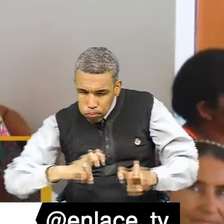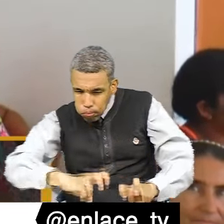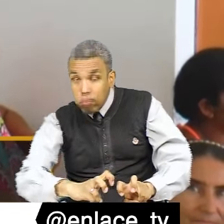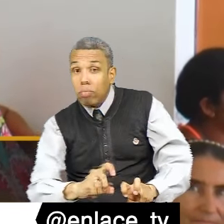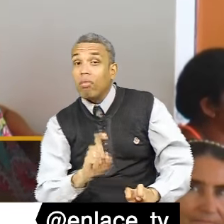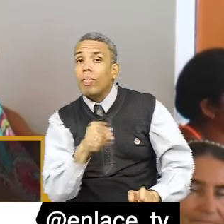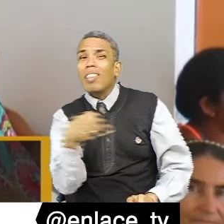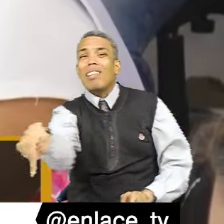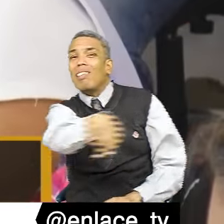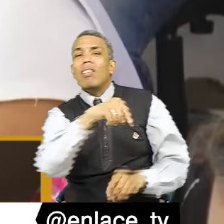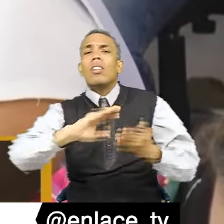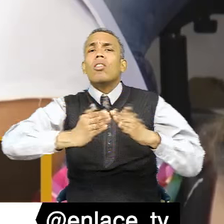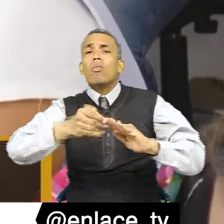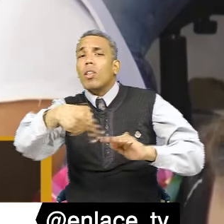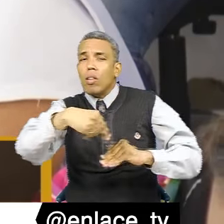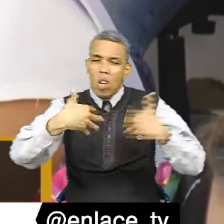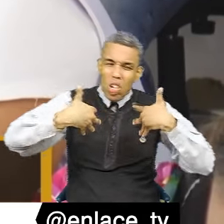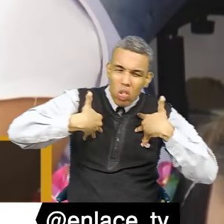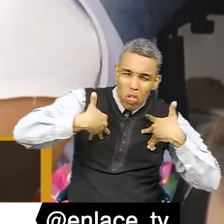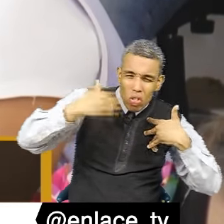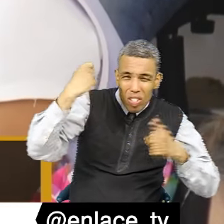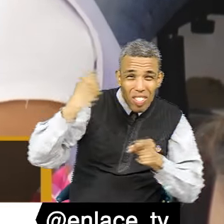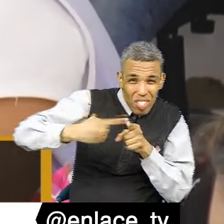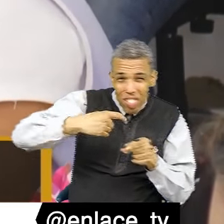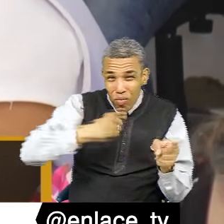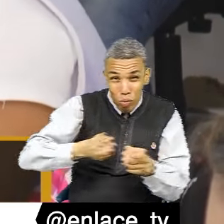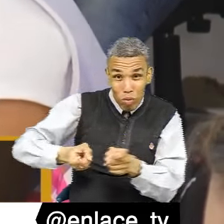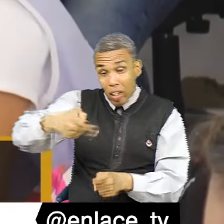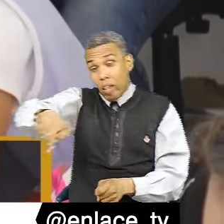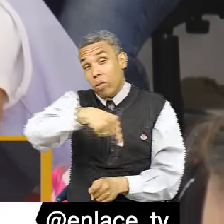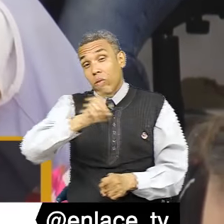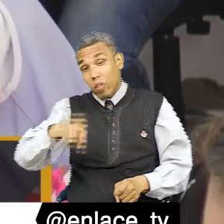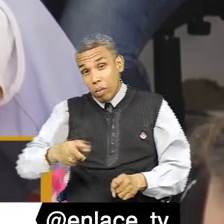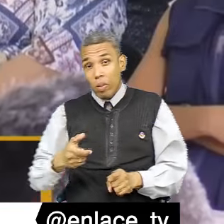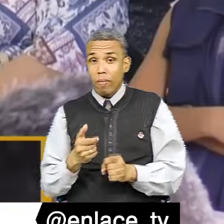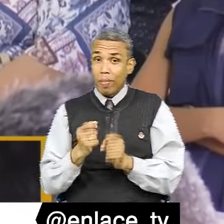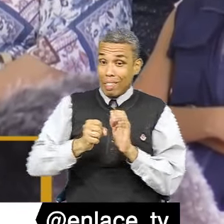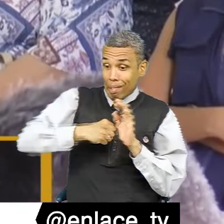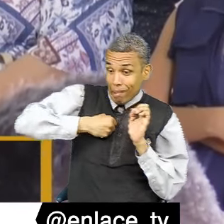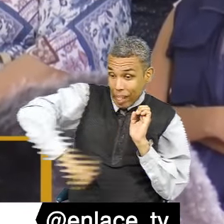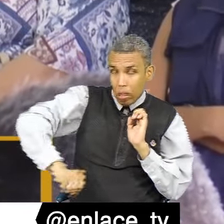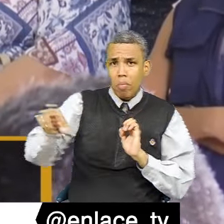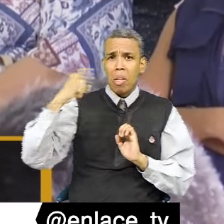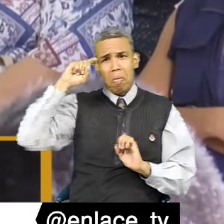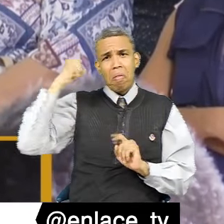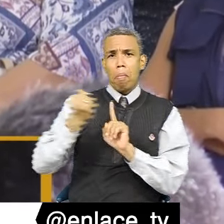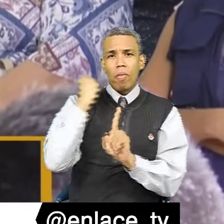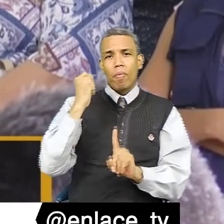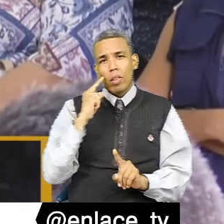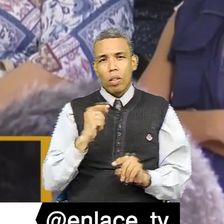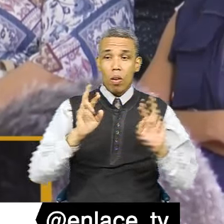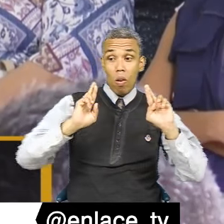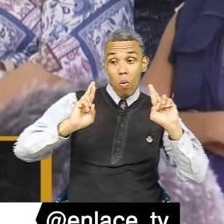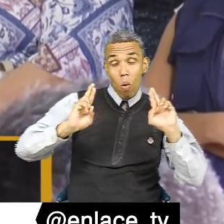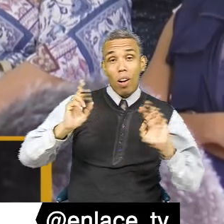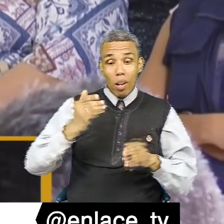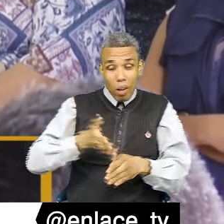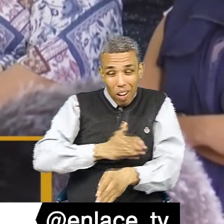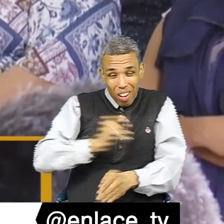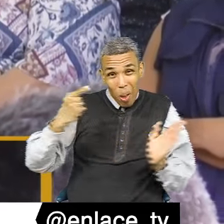están vulnerando nuestros derechos. Esta población destacó la sesión extraordinaria y espera que los compromisos se cumplan por parte del Estado y en los que se